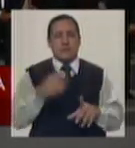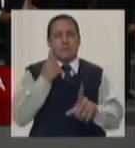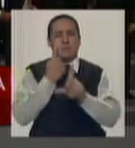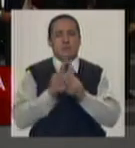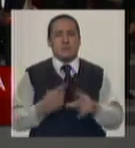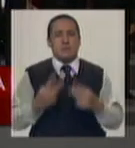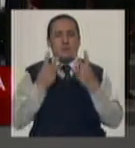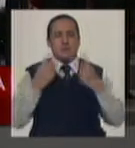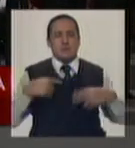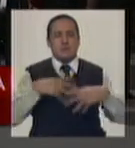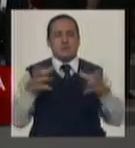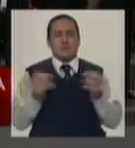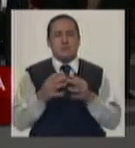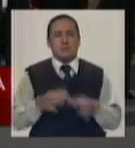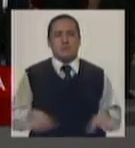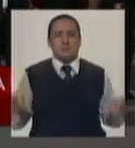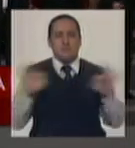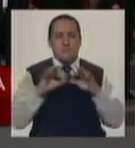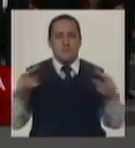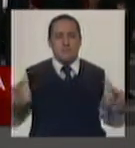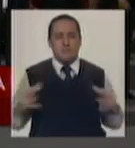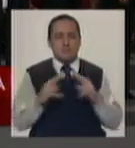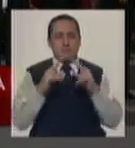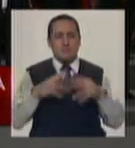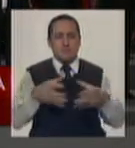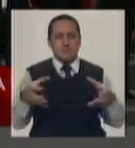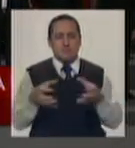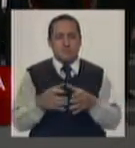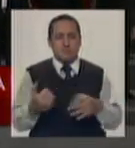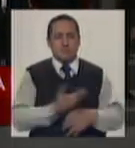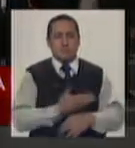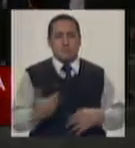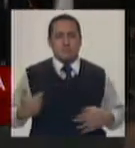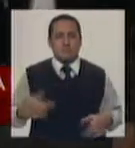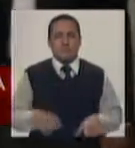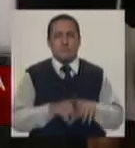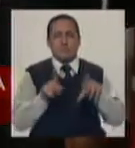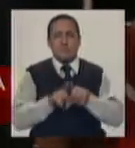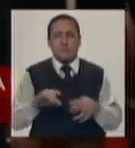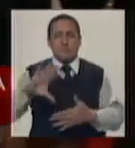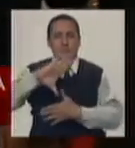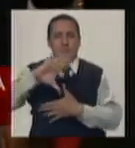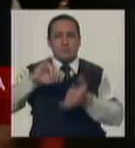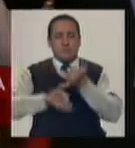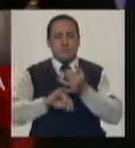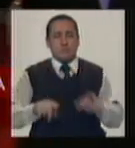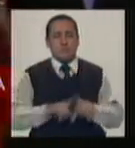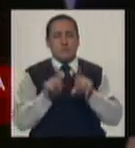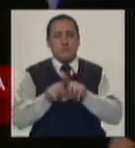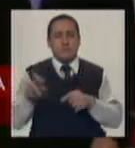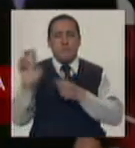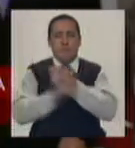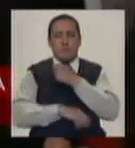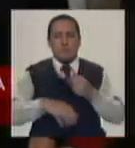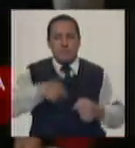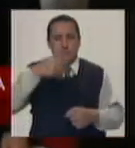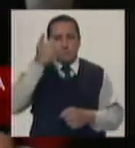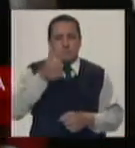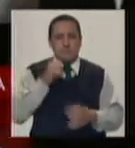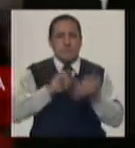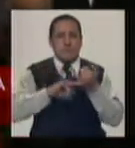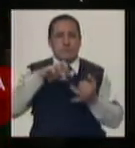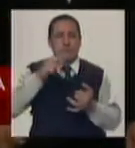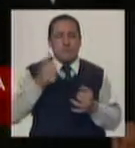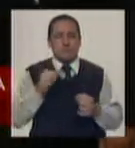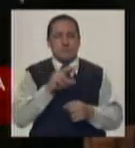presentes cubriendo esta importante cumbre, la tercera cumbre de jefes de Estado y de gobierno de América del Sur, países árabes, ASPA